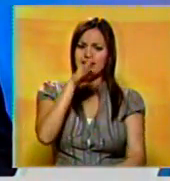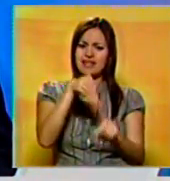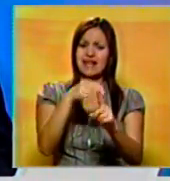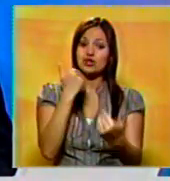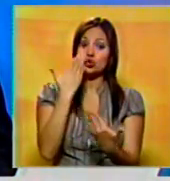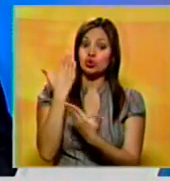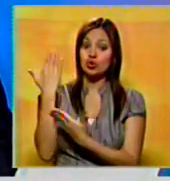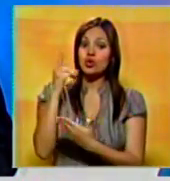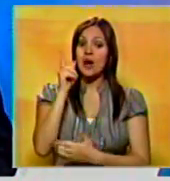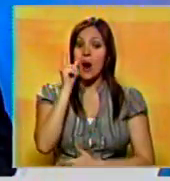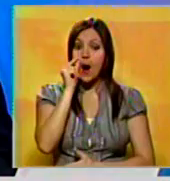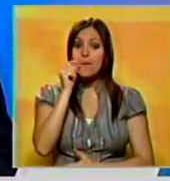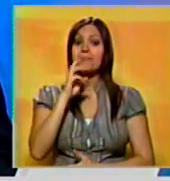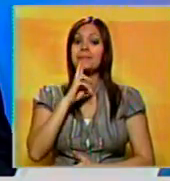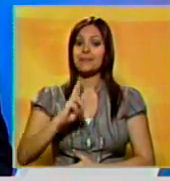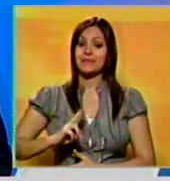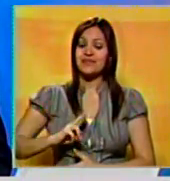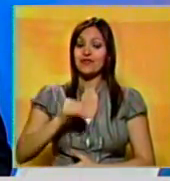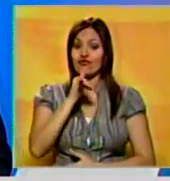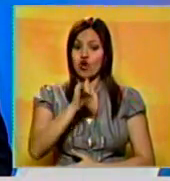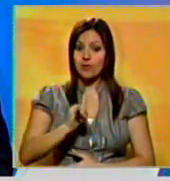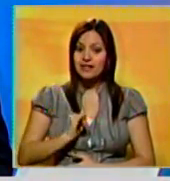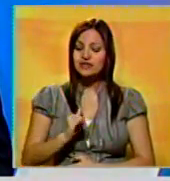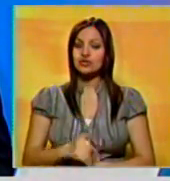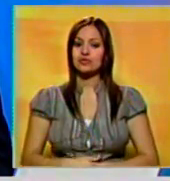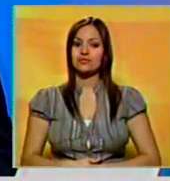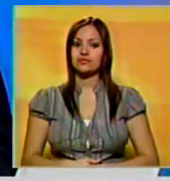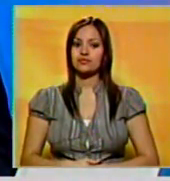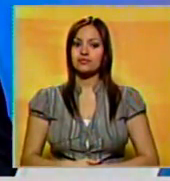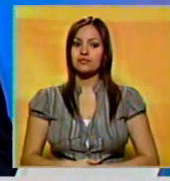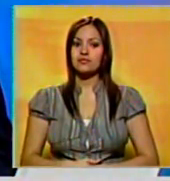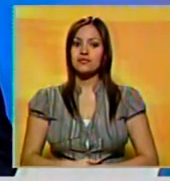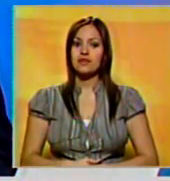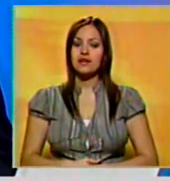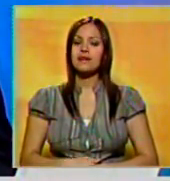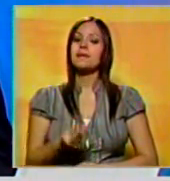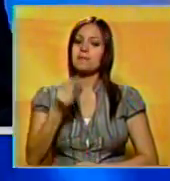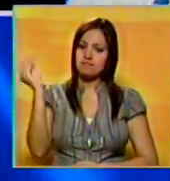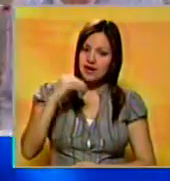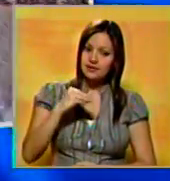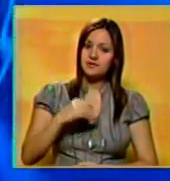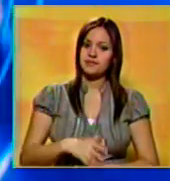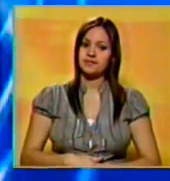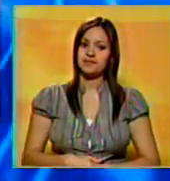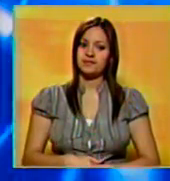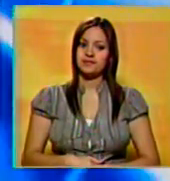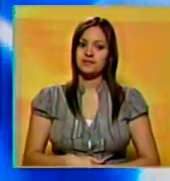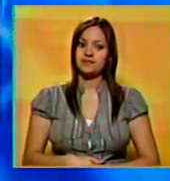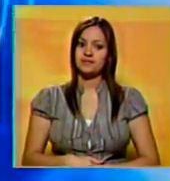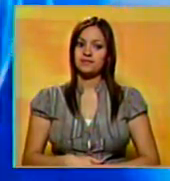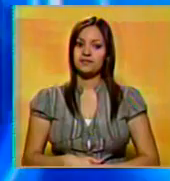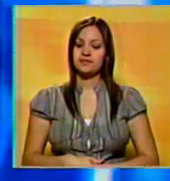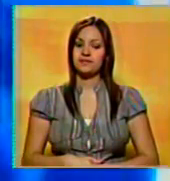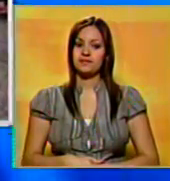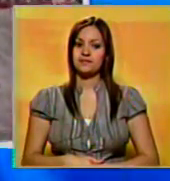directo con Rodolfo Sbrisa, de nuestro canal aliado Telefe, quien nos amplía la información.